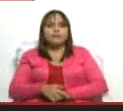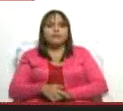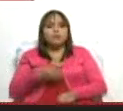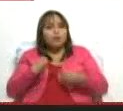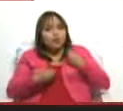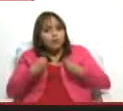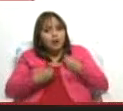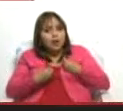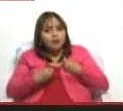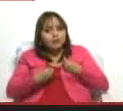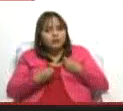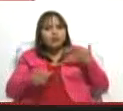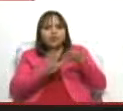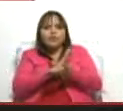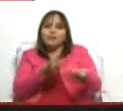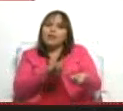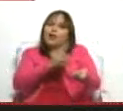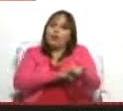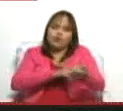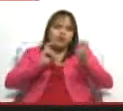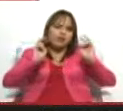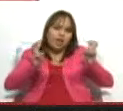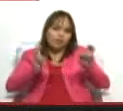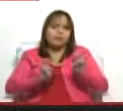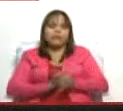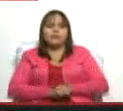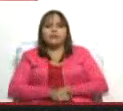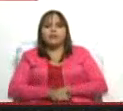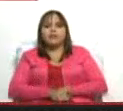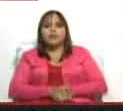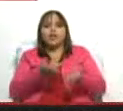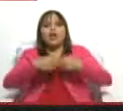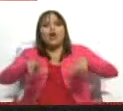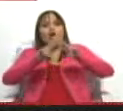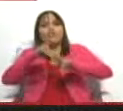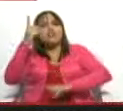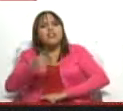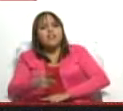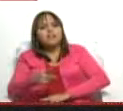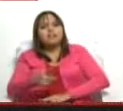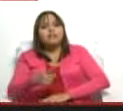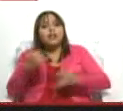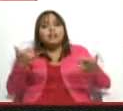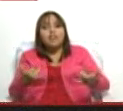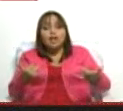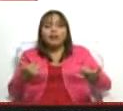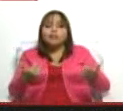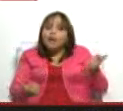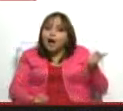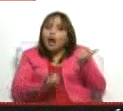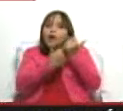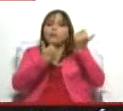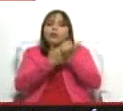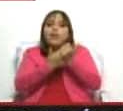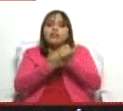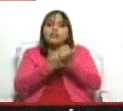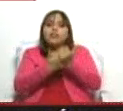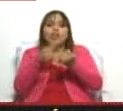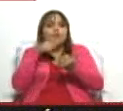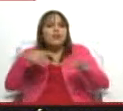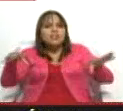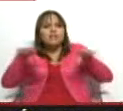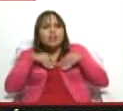preocupada por asuntos más graves. La ONU debería levantar hoy todas sus banderas contra el